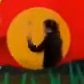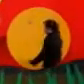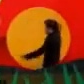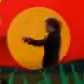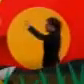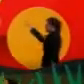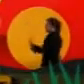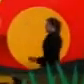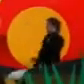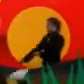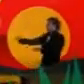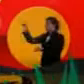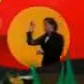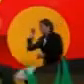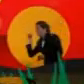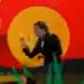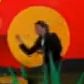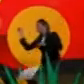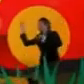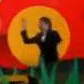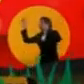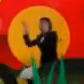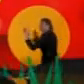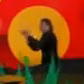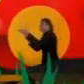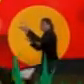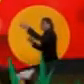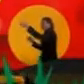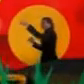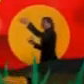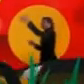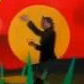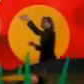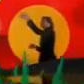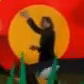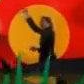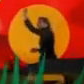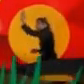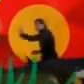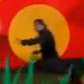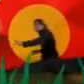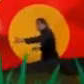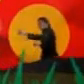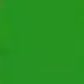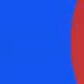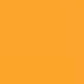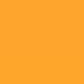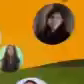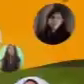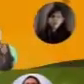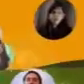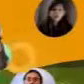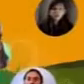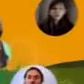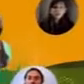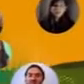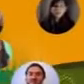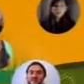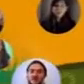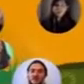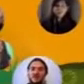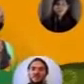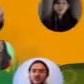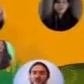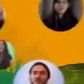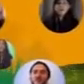ver. primero que vamos a hacer es nada más ni nada menos que escuchar muy bien la melodía de la canción que vamos